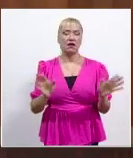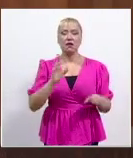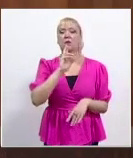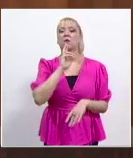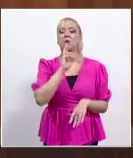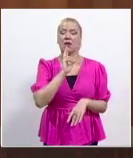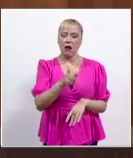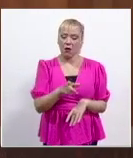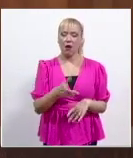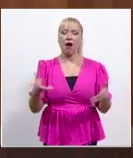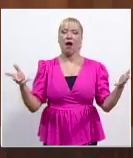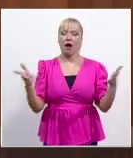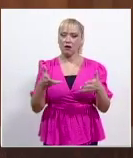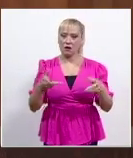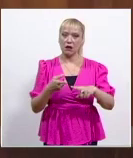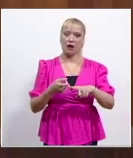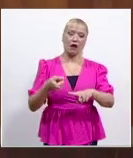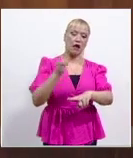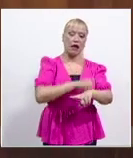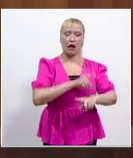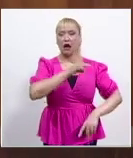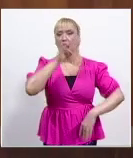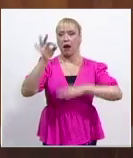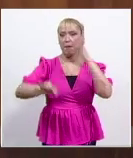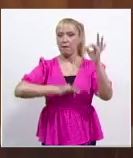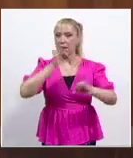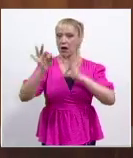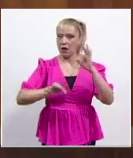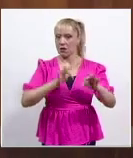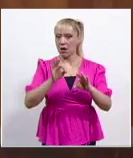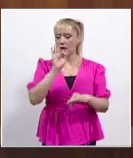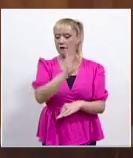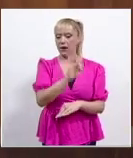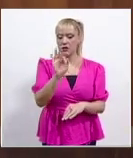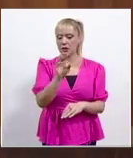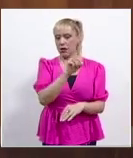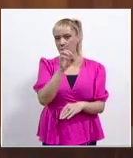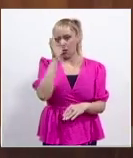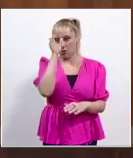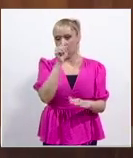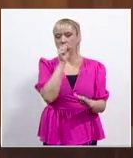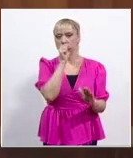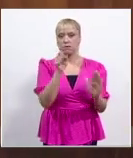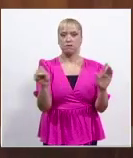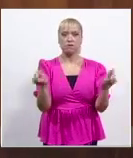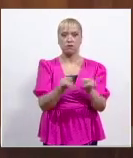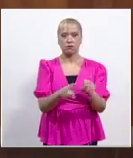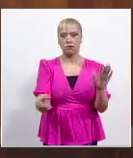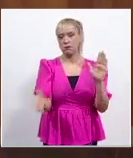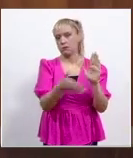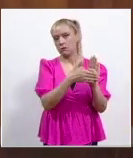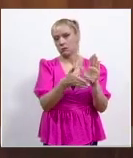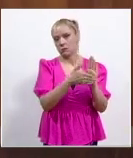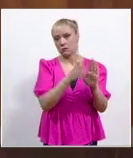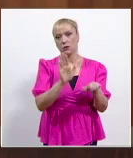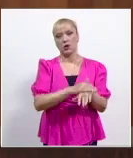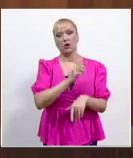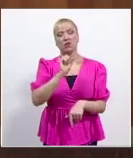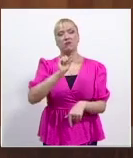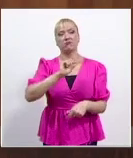el ejercicio ponderando todos los efectos que implica